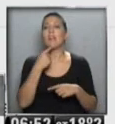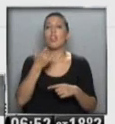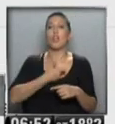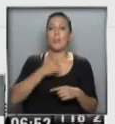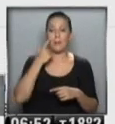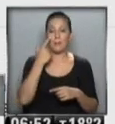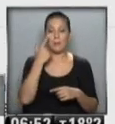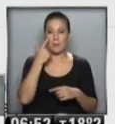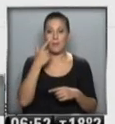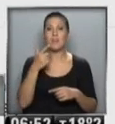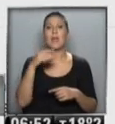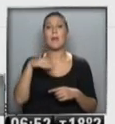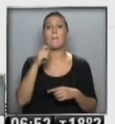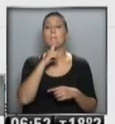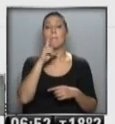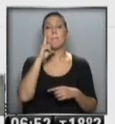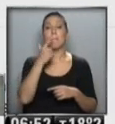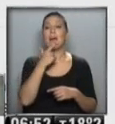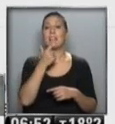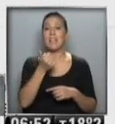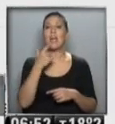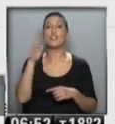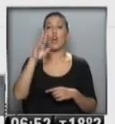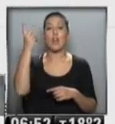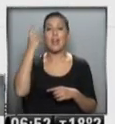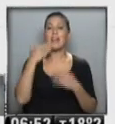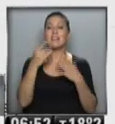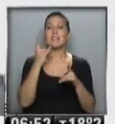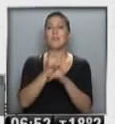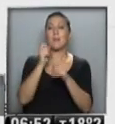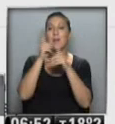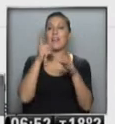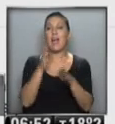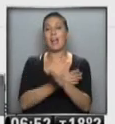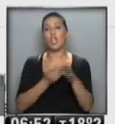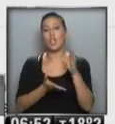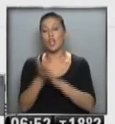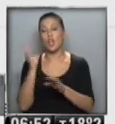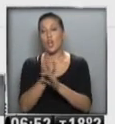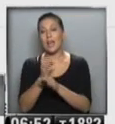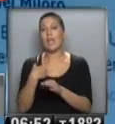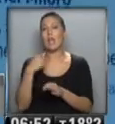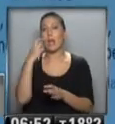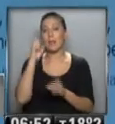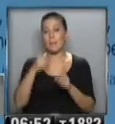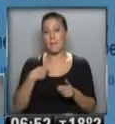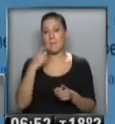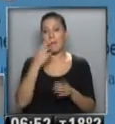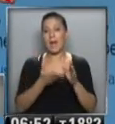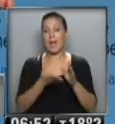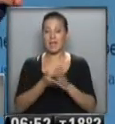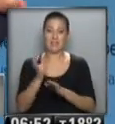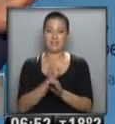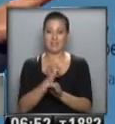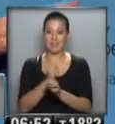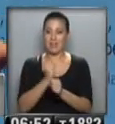hola Nadia, gracias por despertarnos todas las mañanas antes de ir al colegio y mi papá al trabajo. Mati, muy buen jueves,